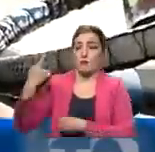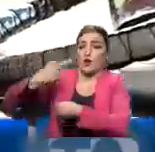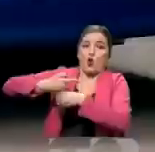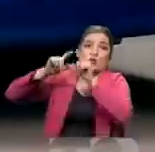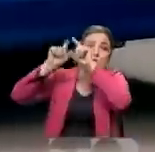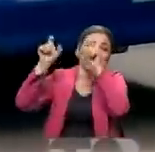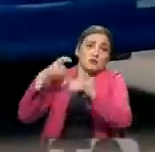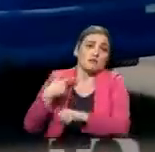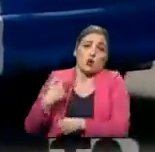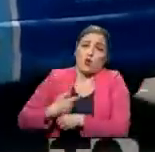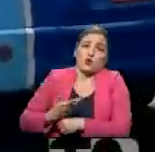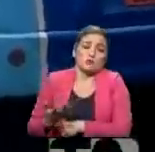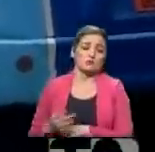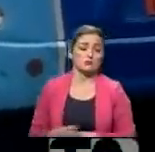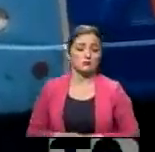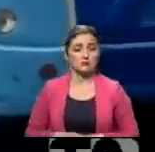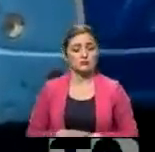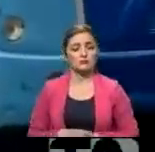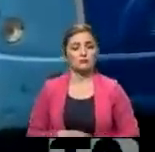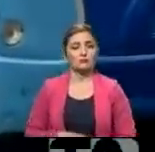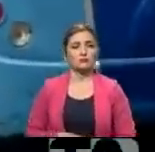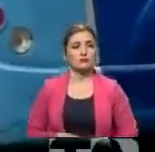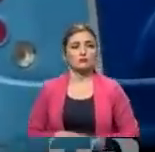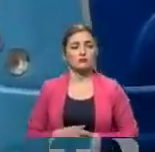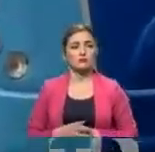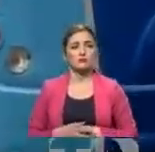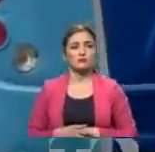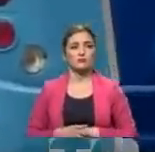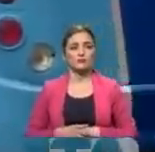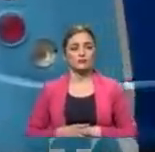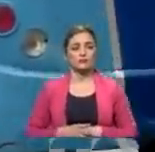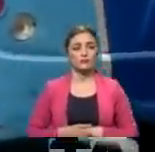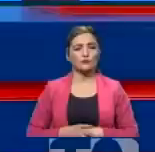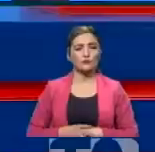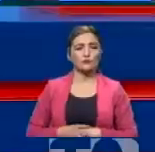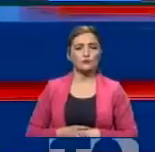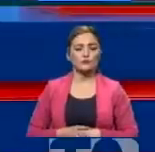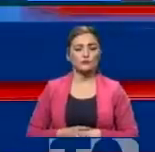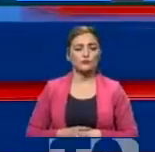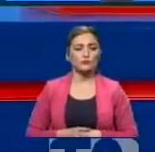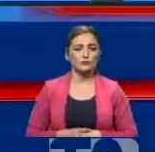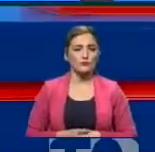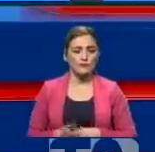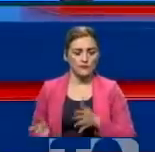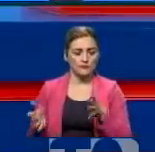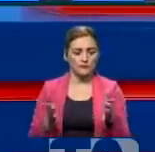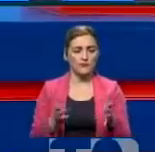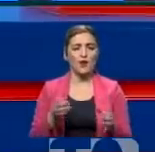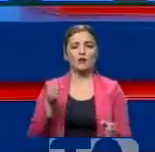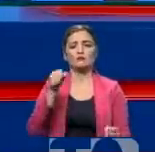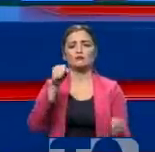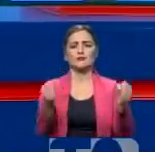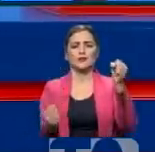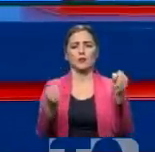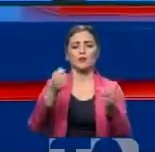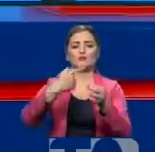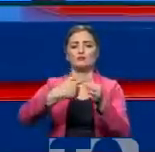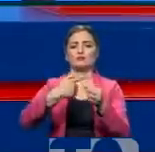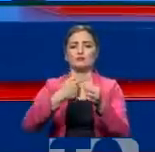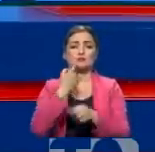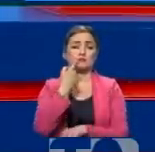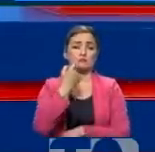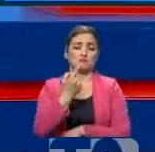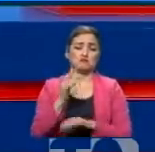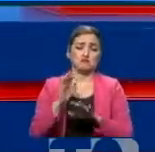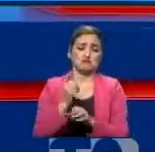cooperativa. En Guayaquil, Carlos Acoto, 24 horas. Y transportistas de la capital señalan